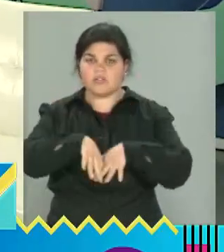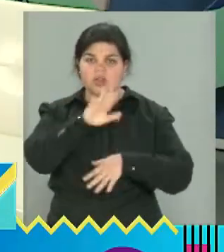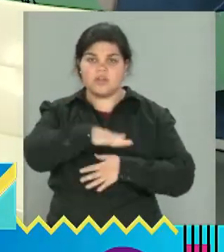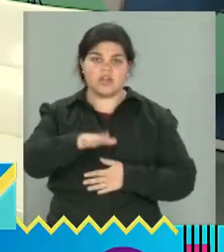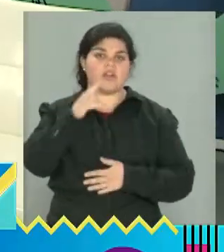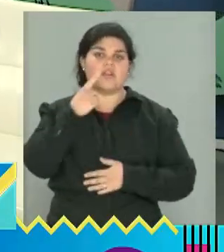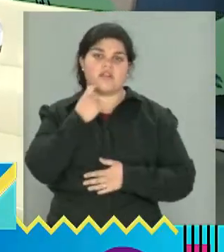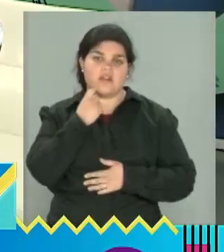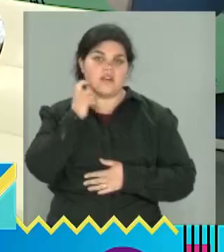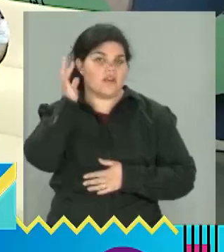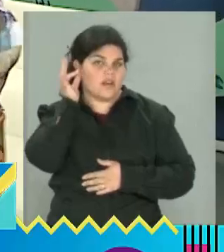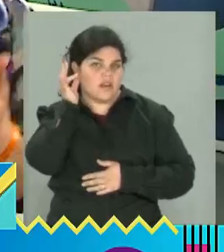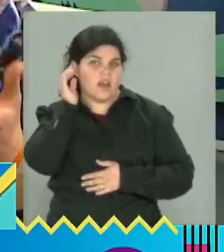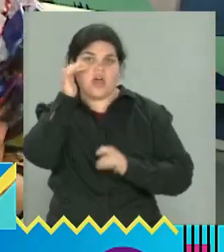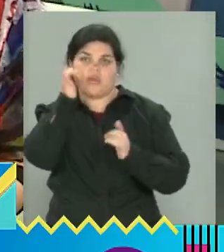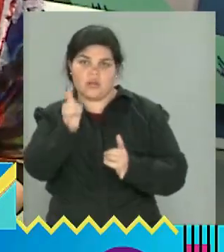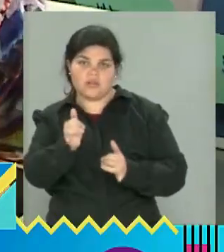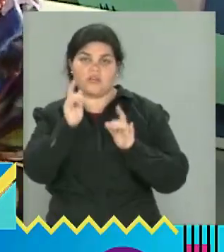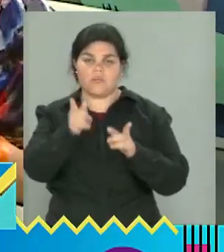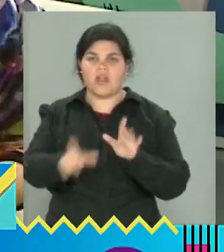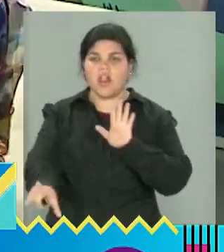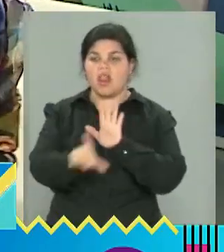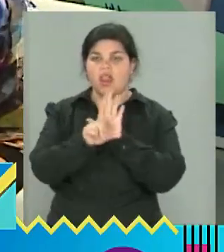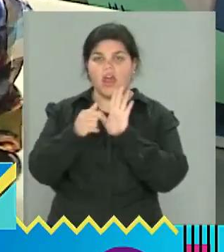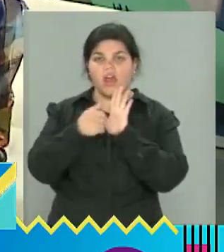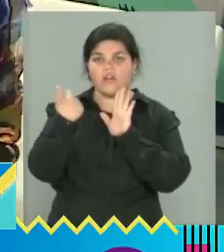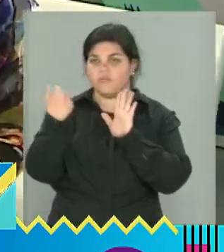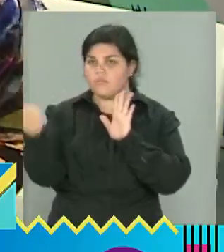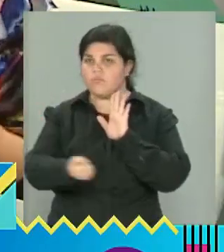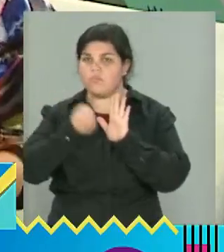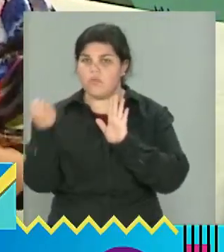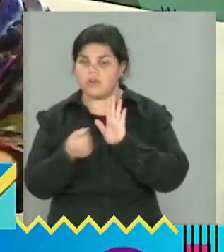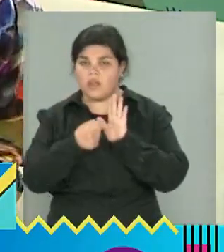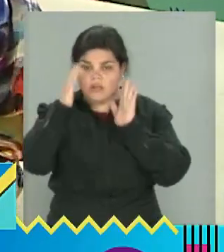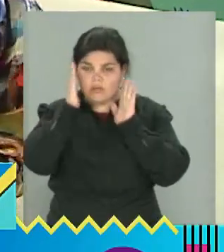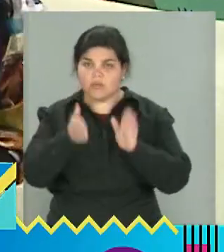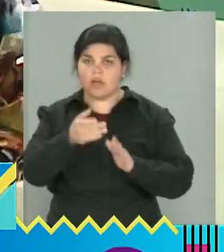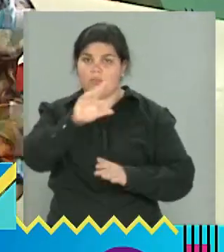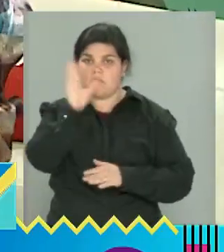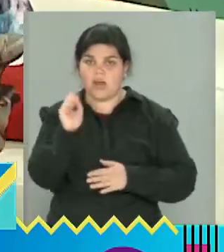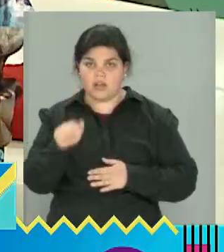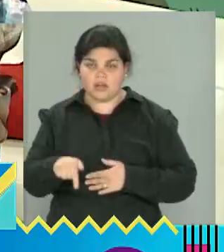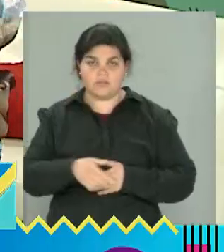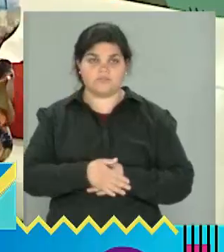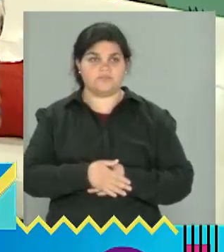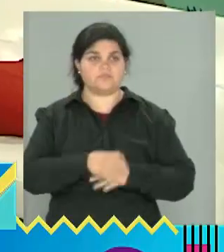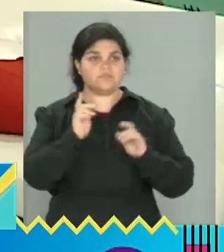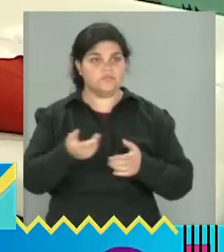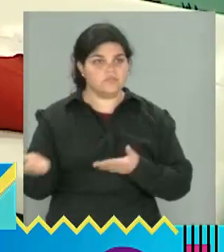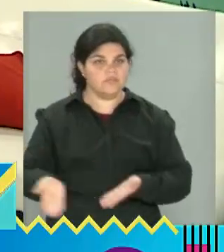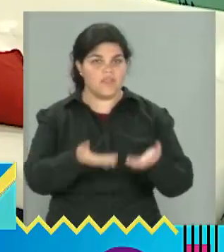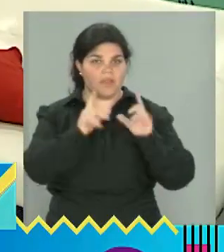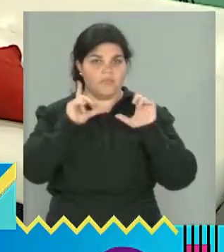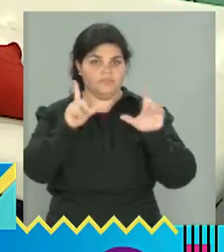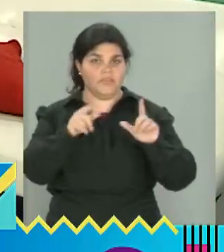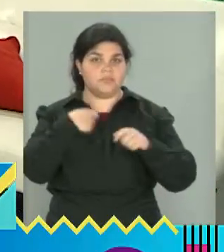y adolescentes. Y por supuesto también la legislación, algo muy importante para tener en cuenta en nuestro país. Vamos al clip, ¿te parece? Vamos al